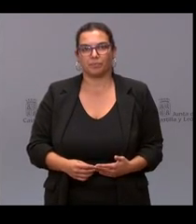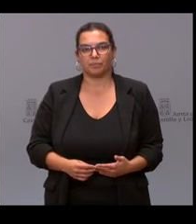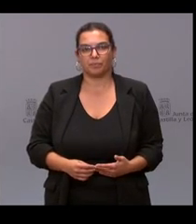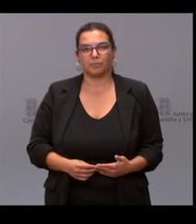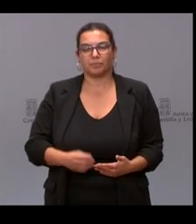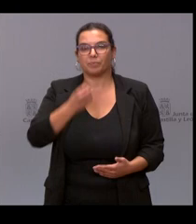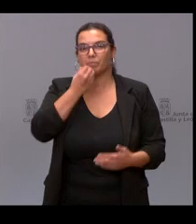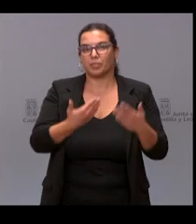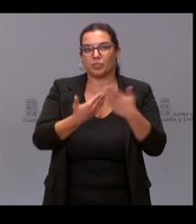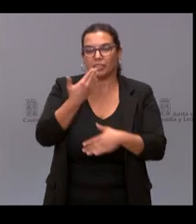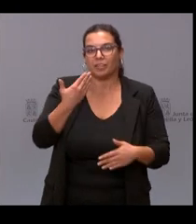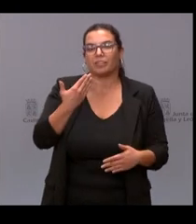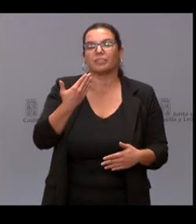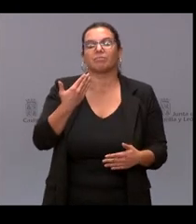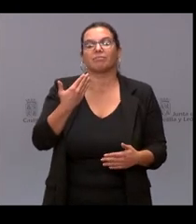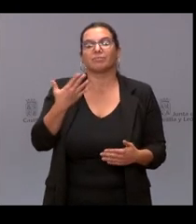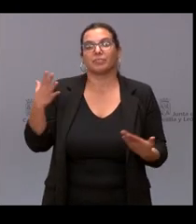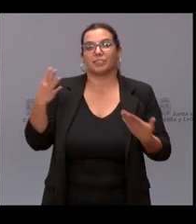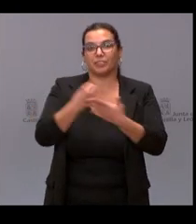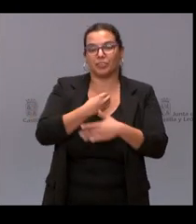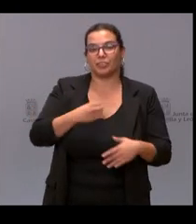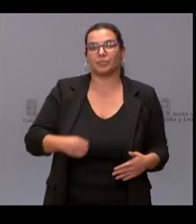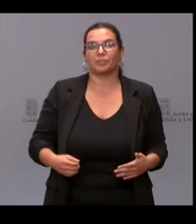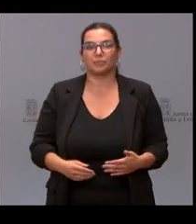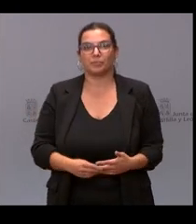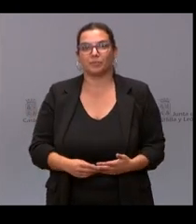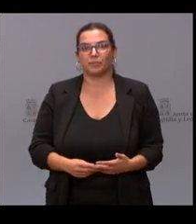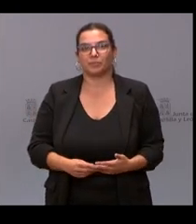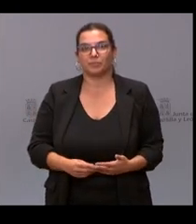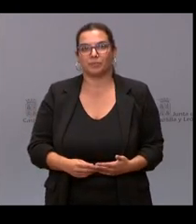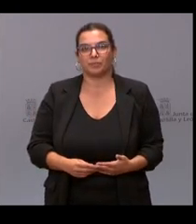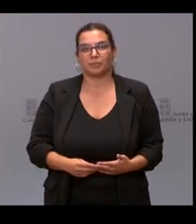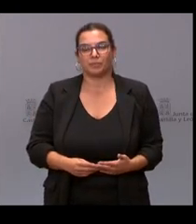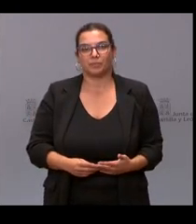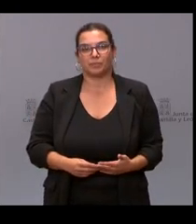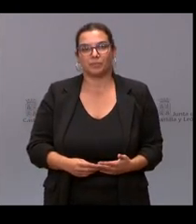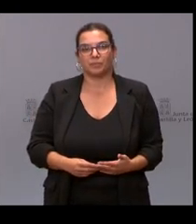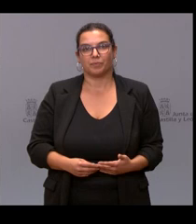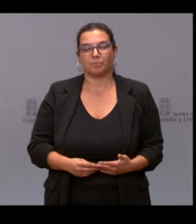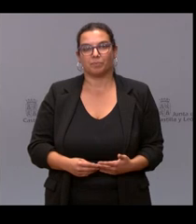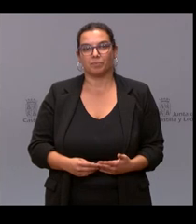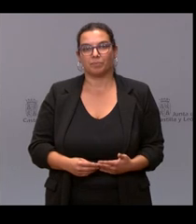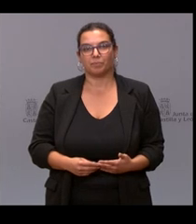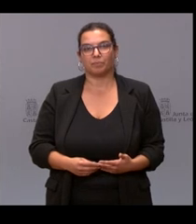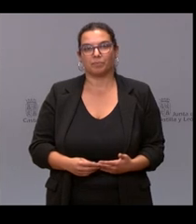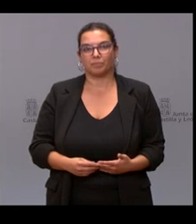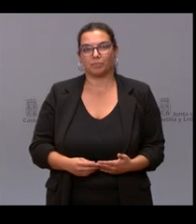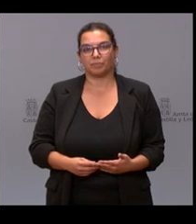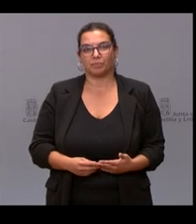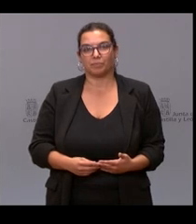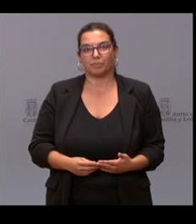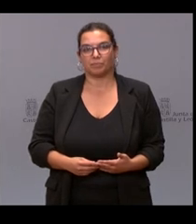Buenos días a todos. Soy Nicola Rimington de Innovat is a very innovative company. We were founded in